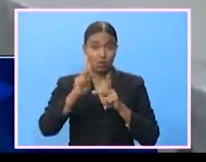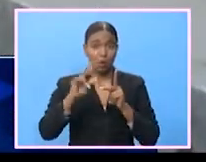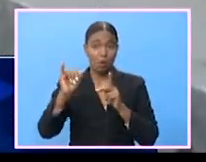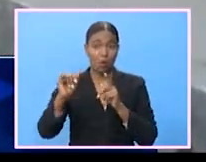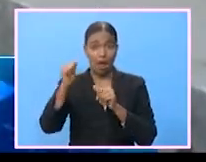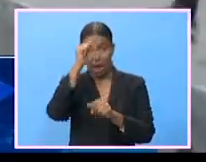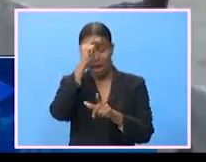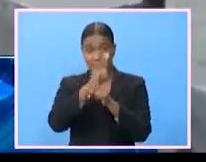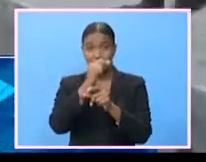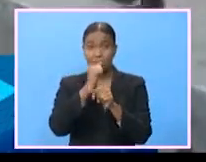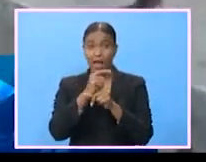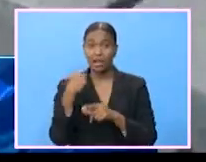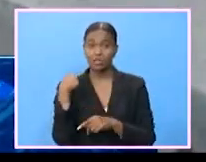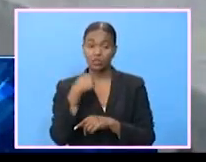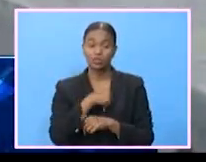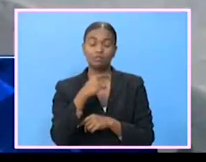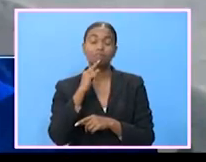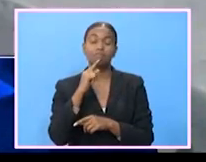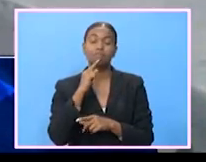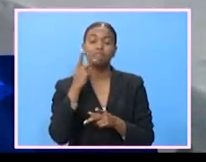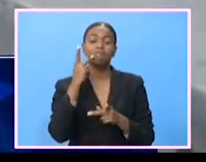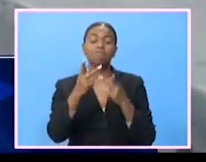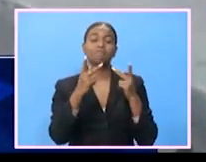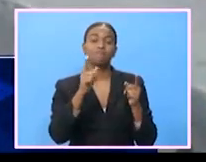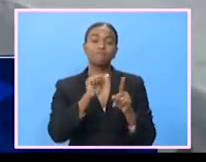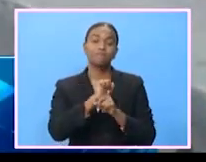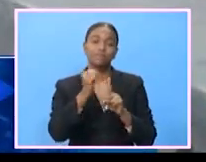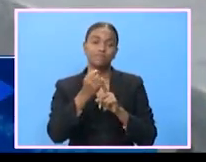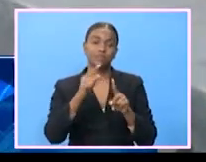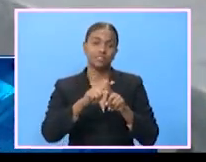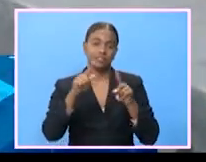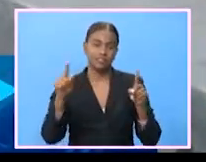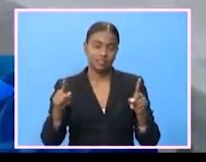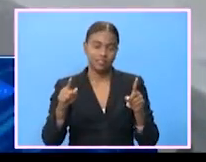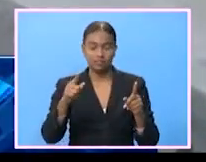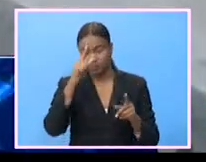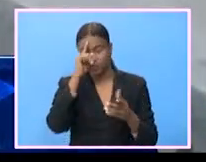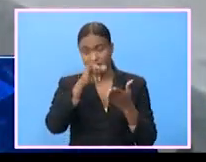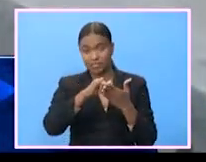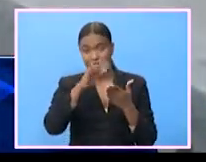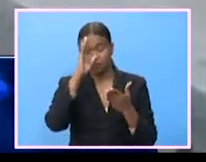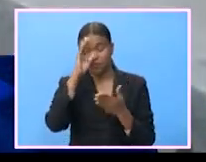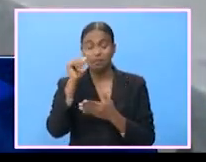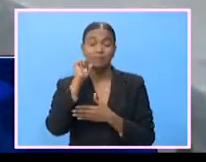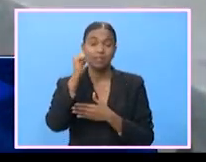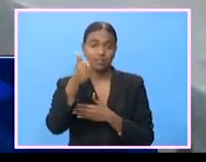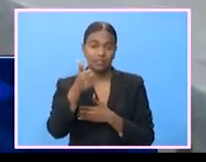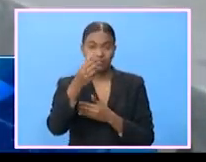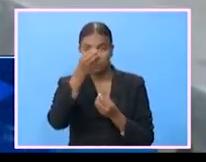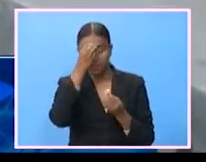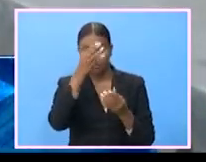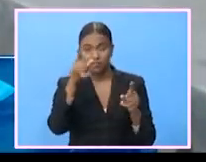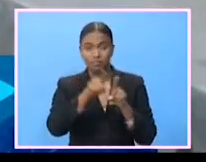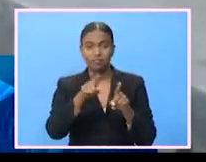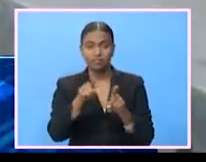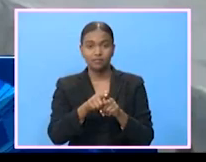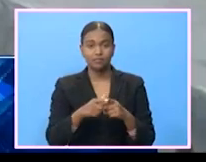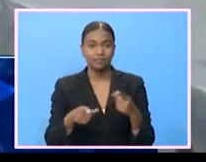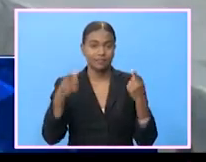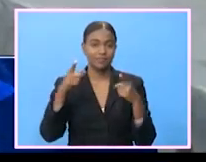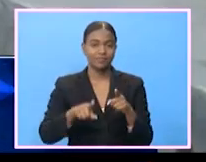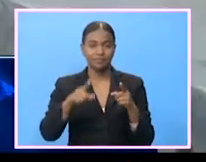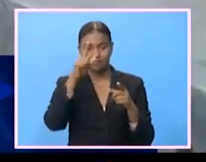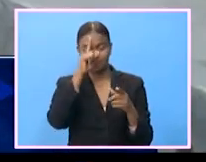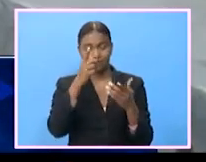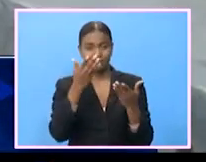nuestros, pues la verdad es otra realidad, es otra situación. Así que es lo que tendremos para ustedes en el día de mañana, como también, por supuesto, agradecer.